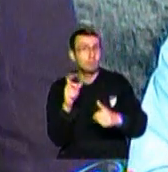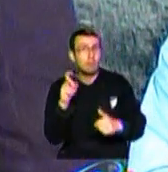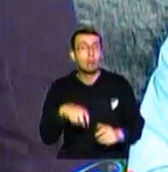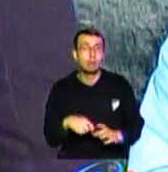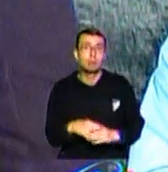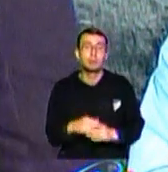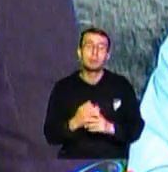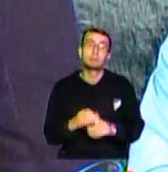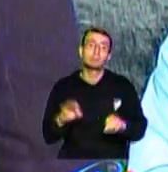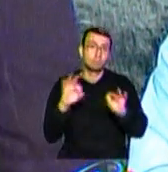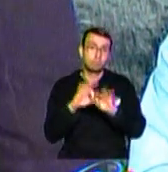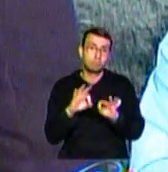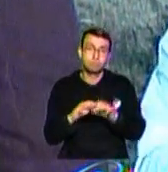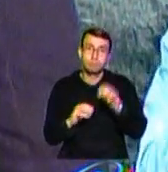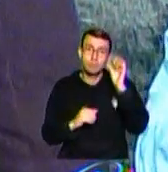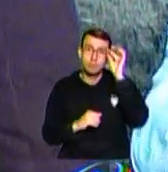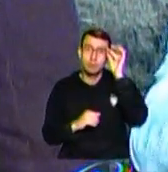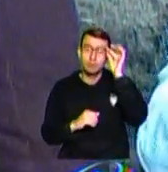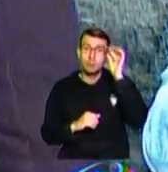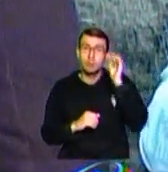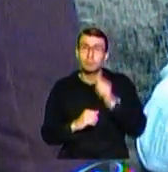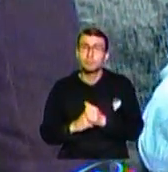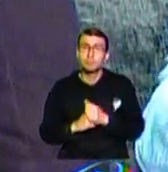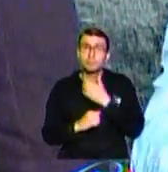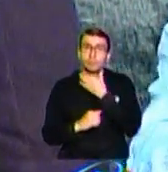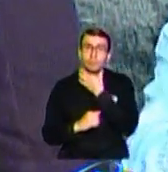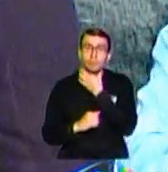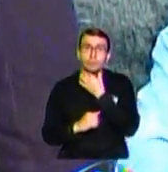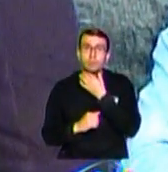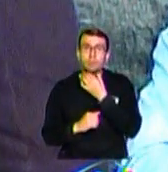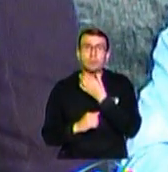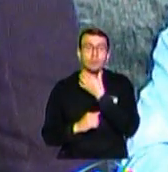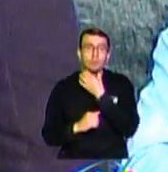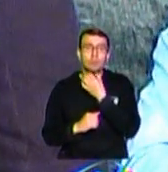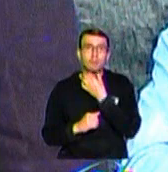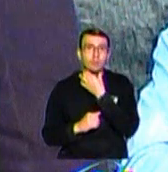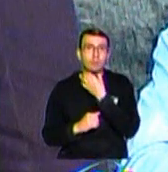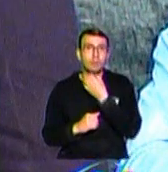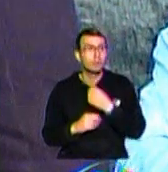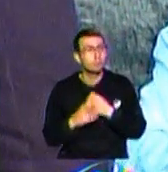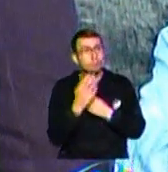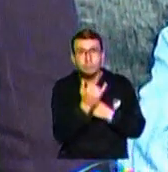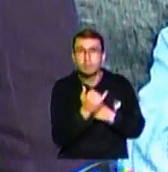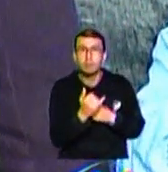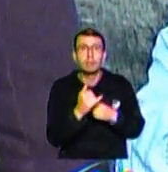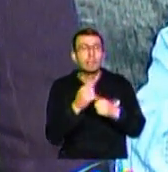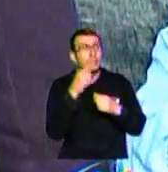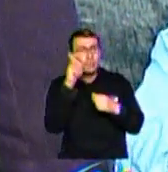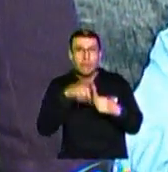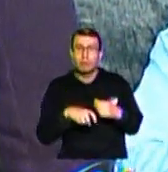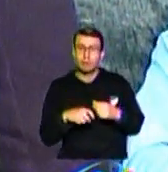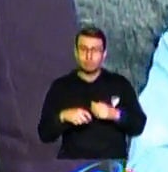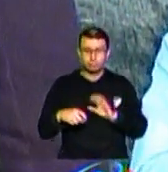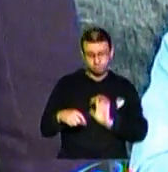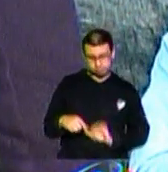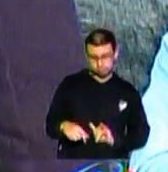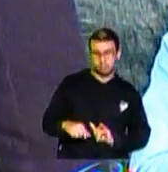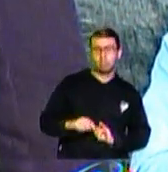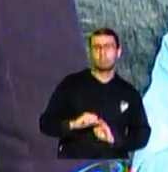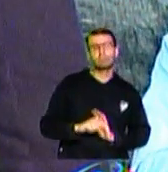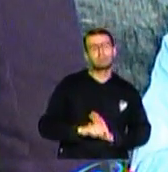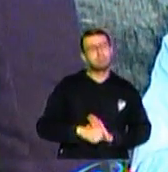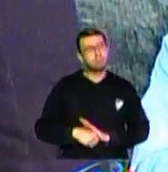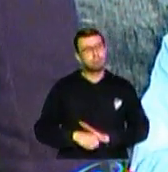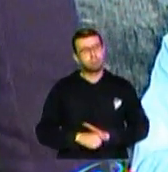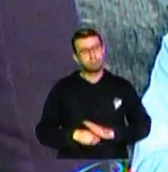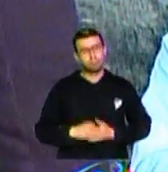ecografía transvaginal, pues que el tacto no da. La ecografía es importantísima y en